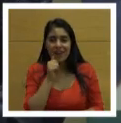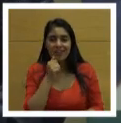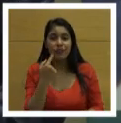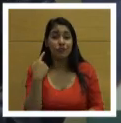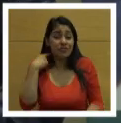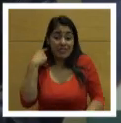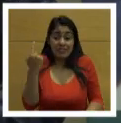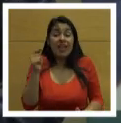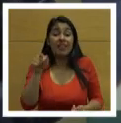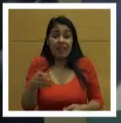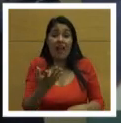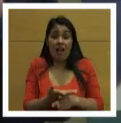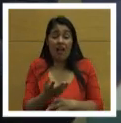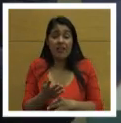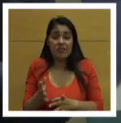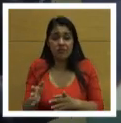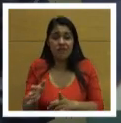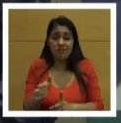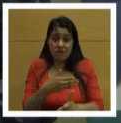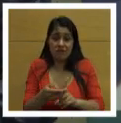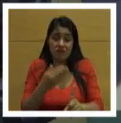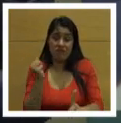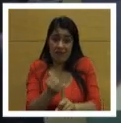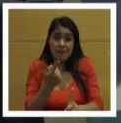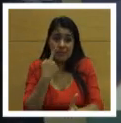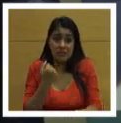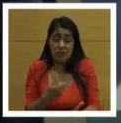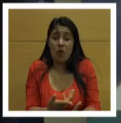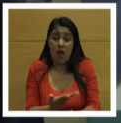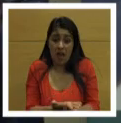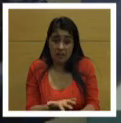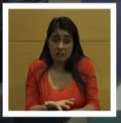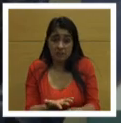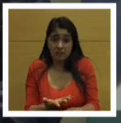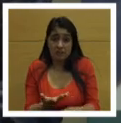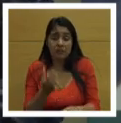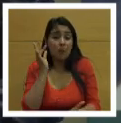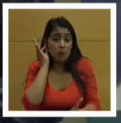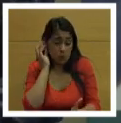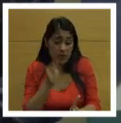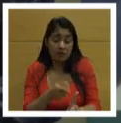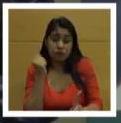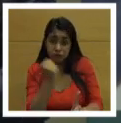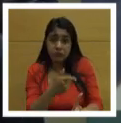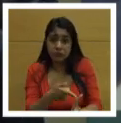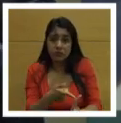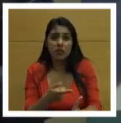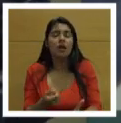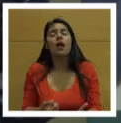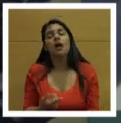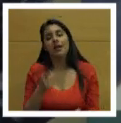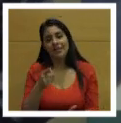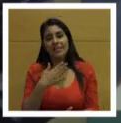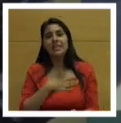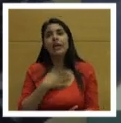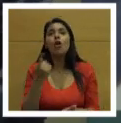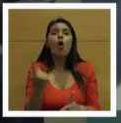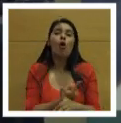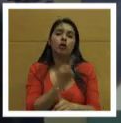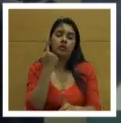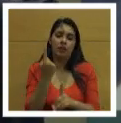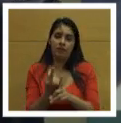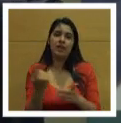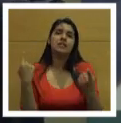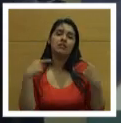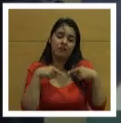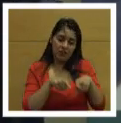hecho grave de femicidio o cualquier otro hecho contra la mujer y aún quieren volver con el agresor. En esos casos, que muchas